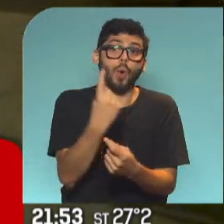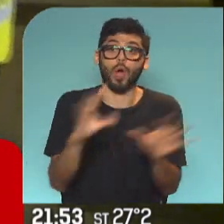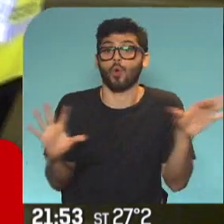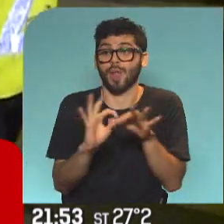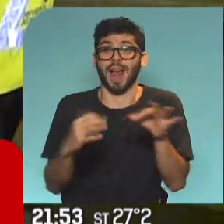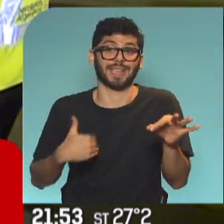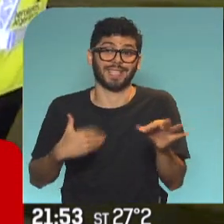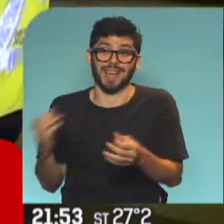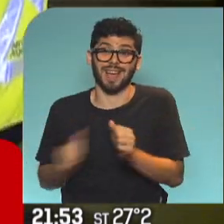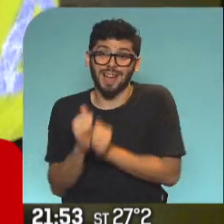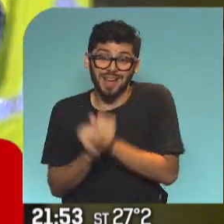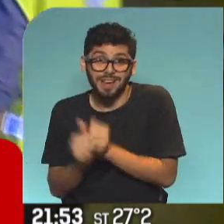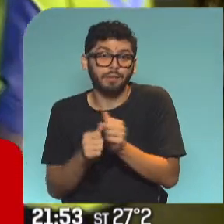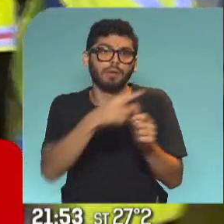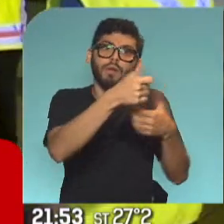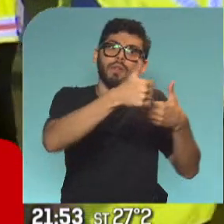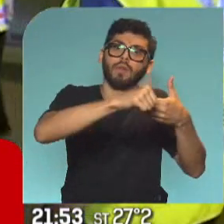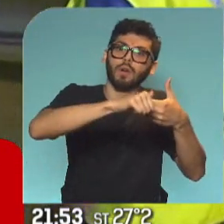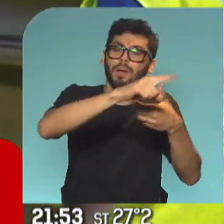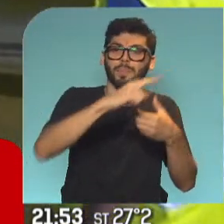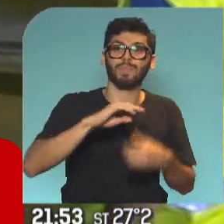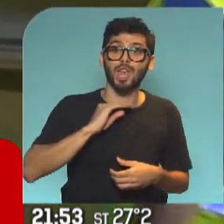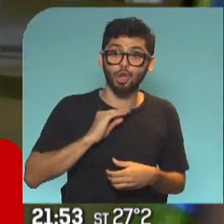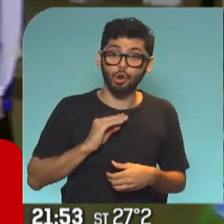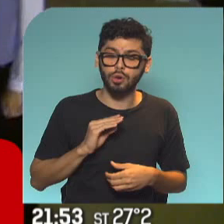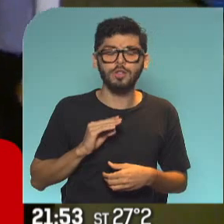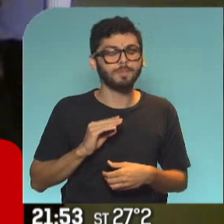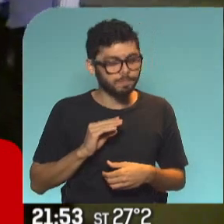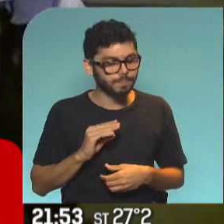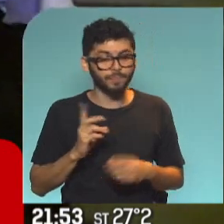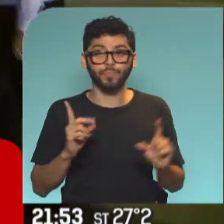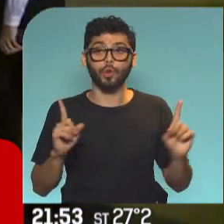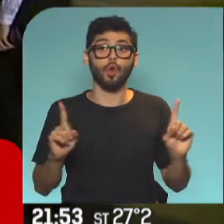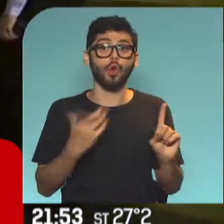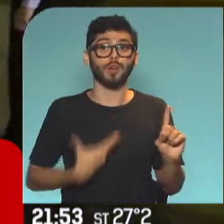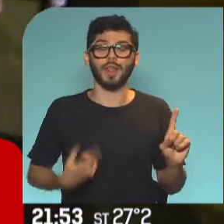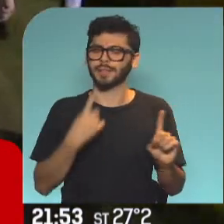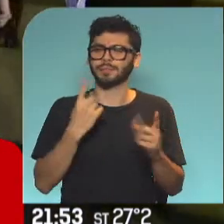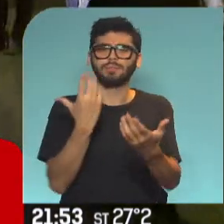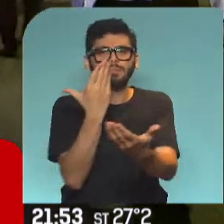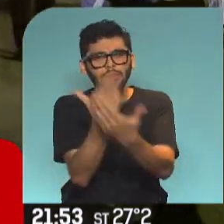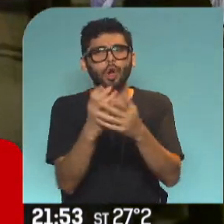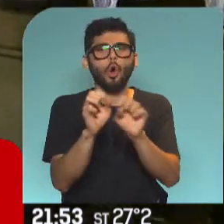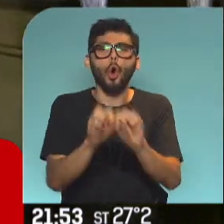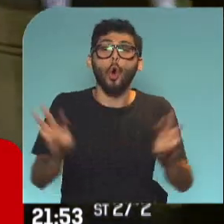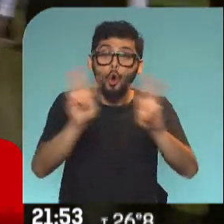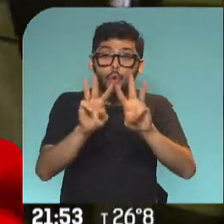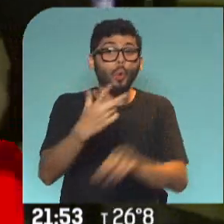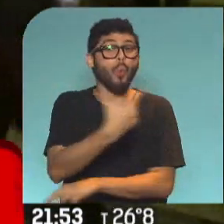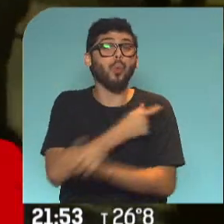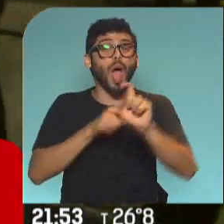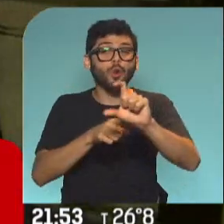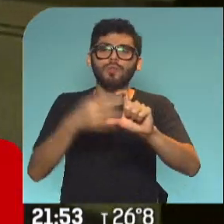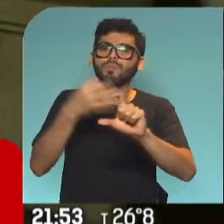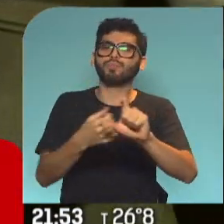México. Esa idea, ¿no?, de plantear ante la ONU la declaración de un bien propio, la vacuna como un bien propio, justamente para que se